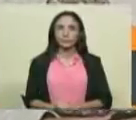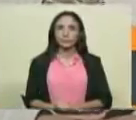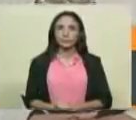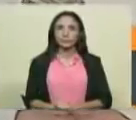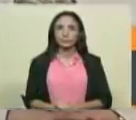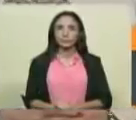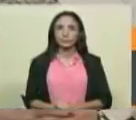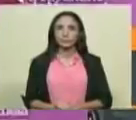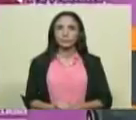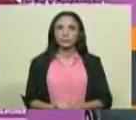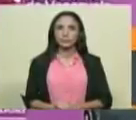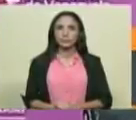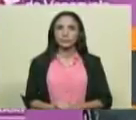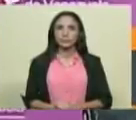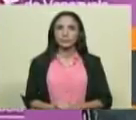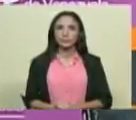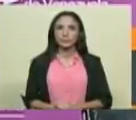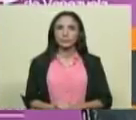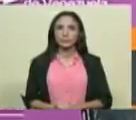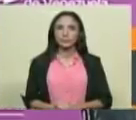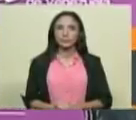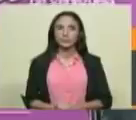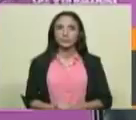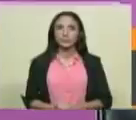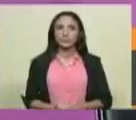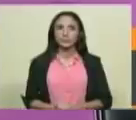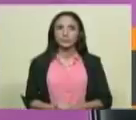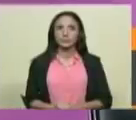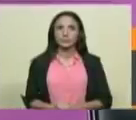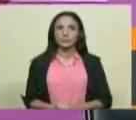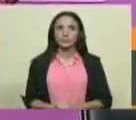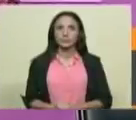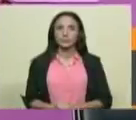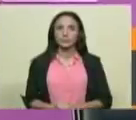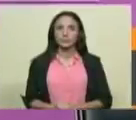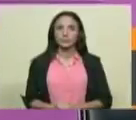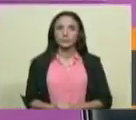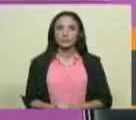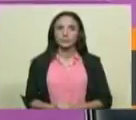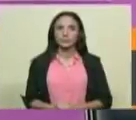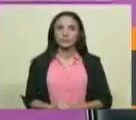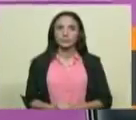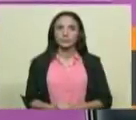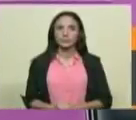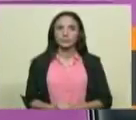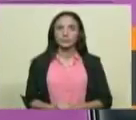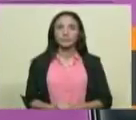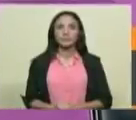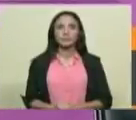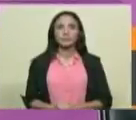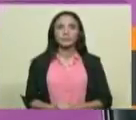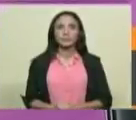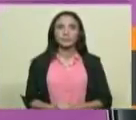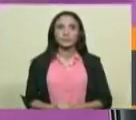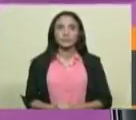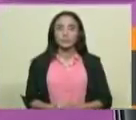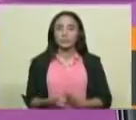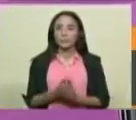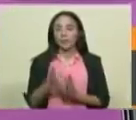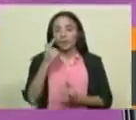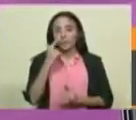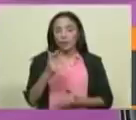un momentico. Ya va, ya nos embochichamos otra vez, ya va. Vamos a terminar esta parte. La página